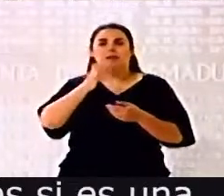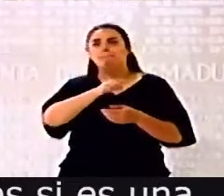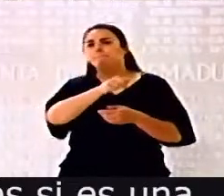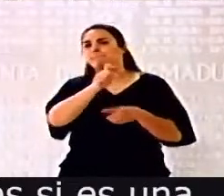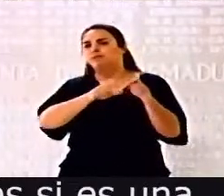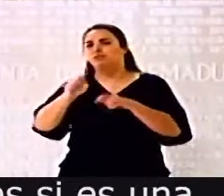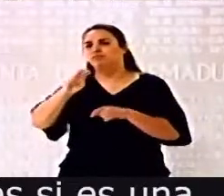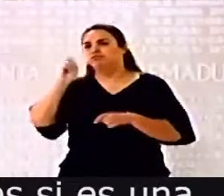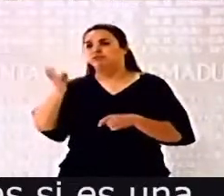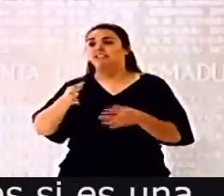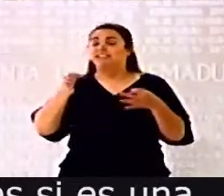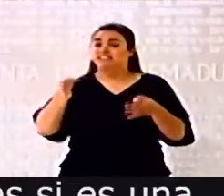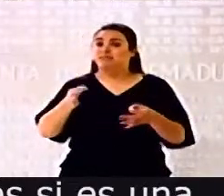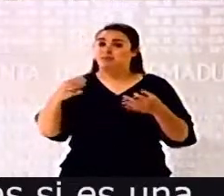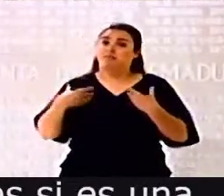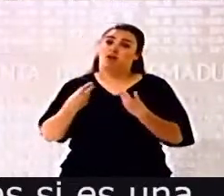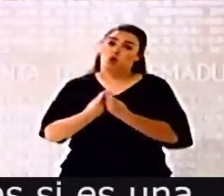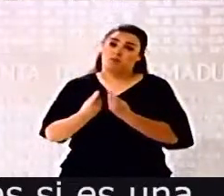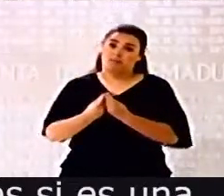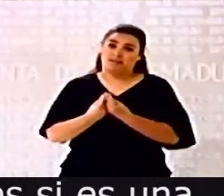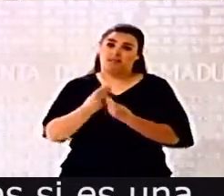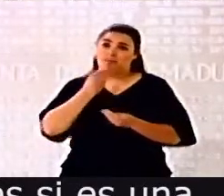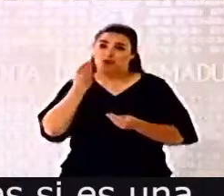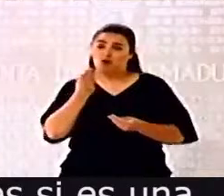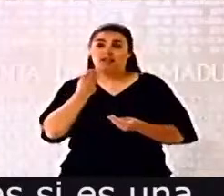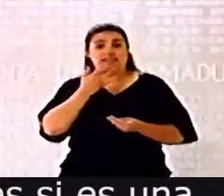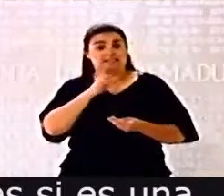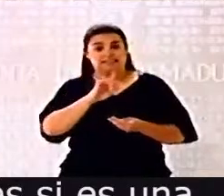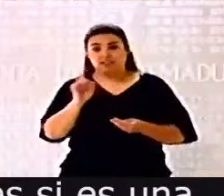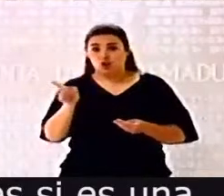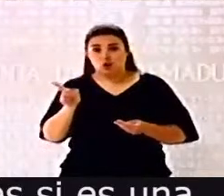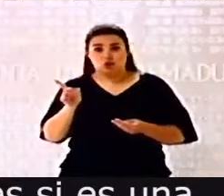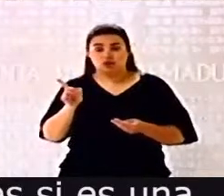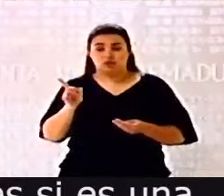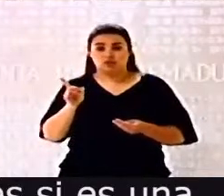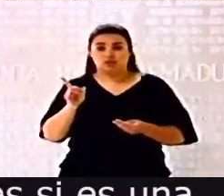personas, siempre que sean convivientes. Si no, tiene que ser